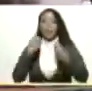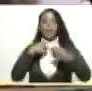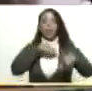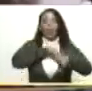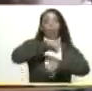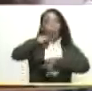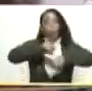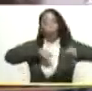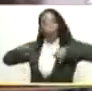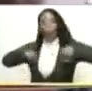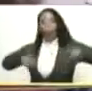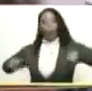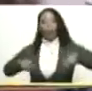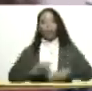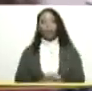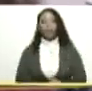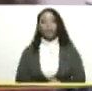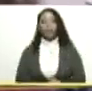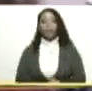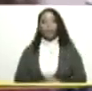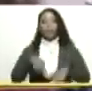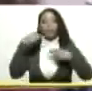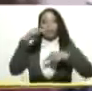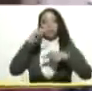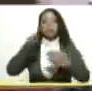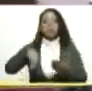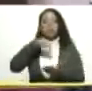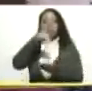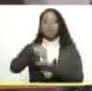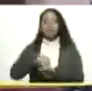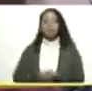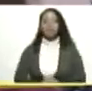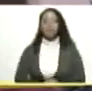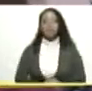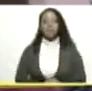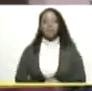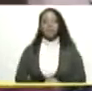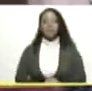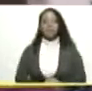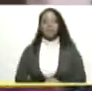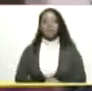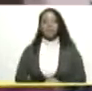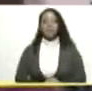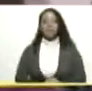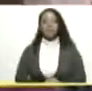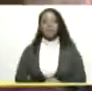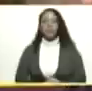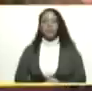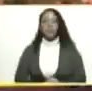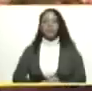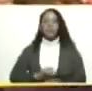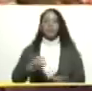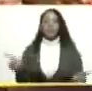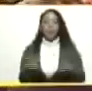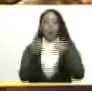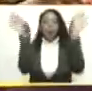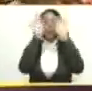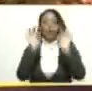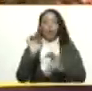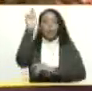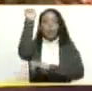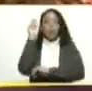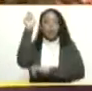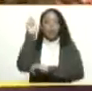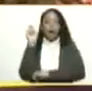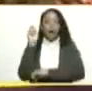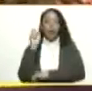coordinación a nivel nacional de todas las políticas públicas. Igualmente el diputado Pedro